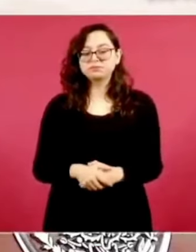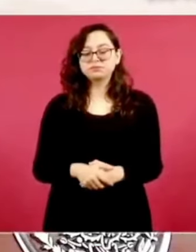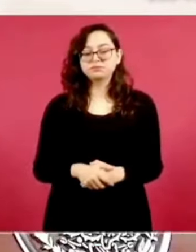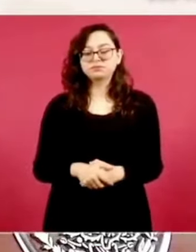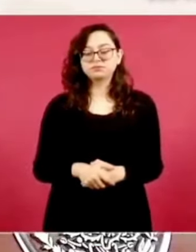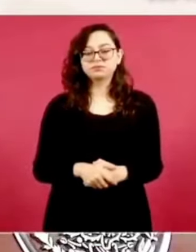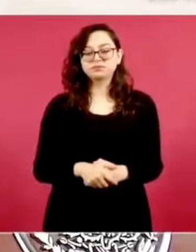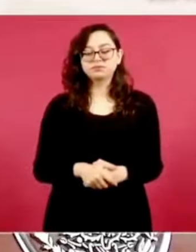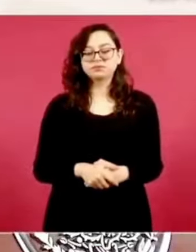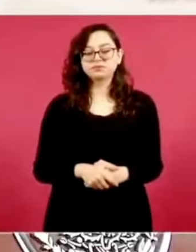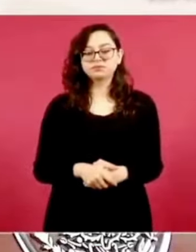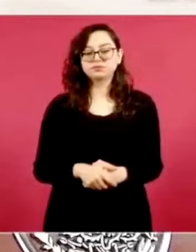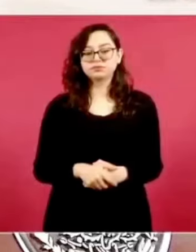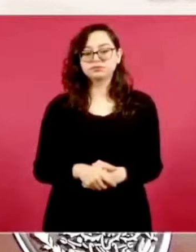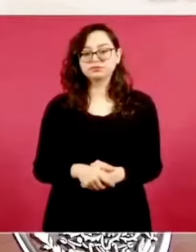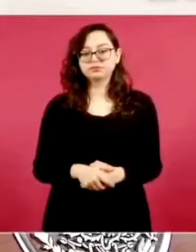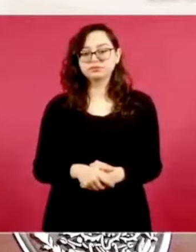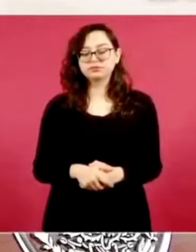mucha